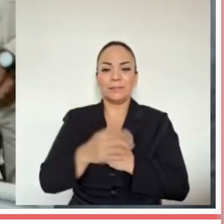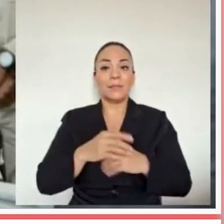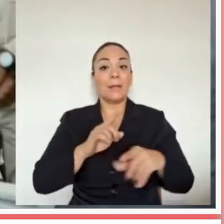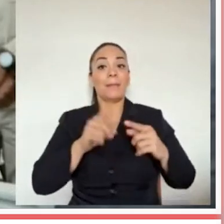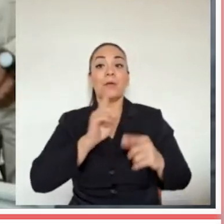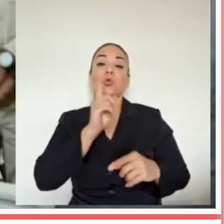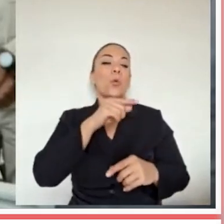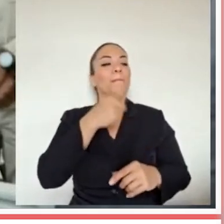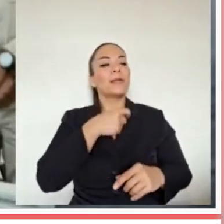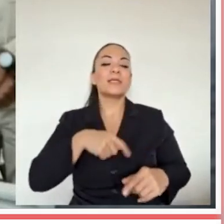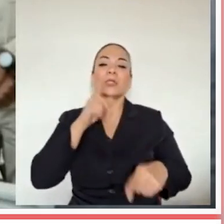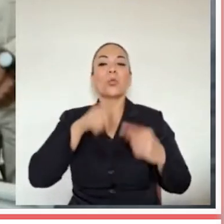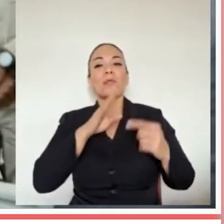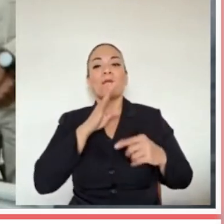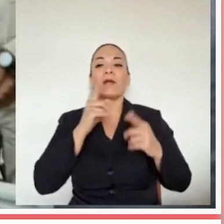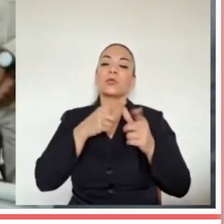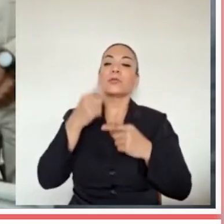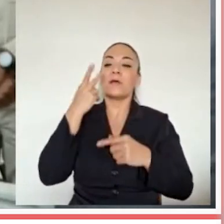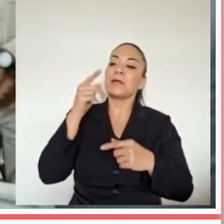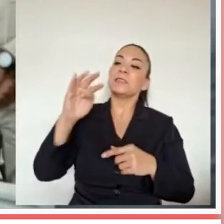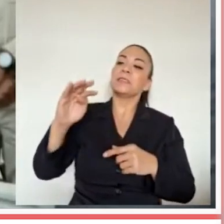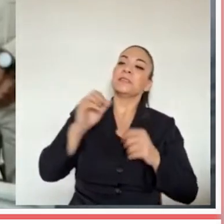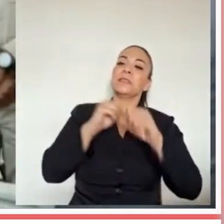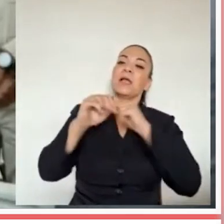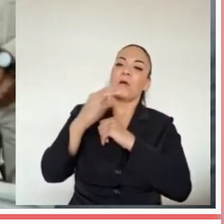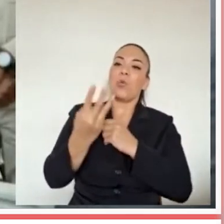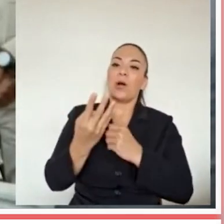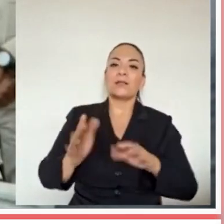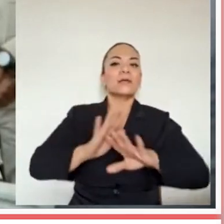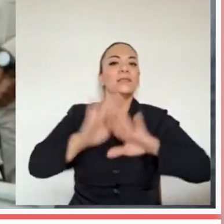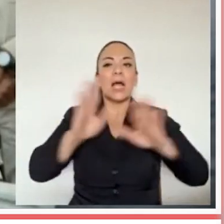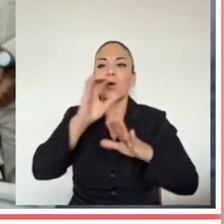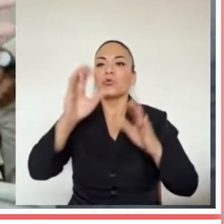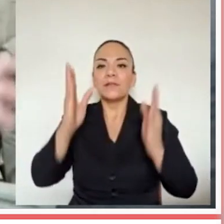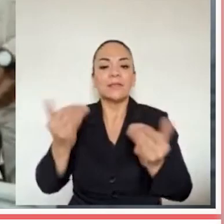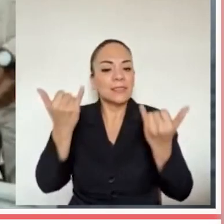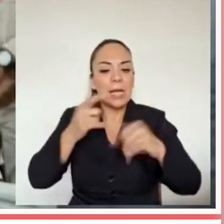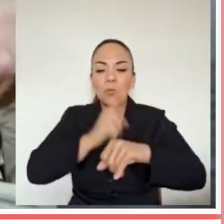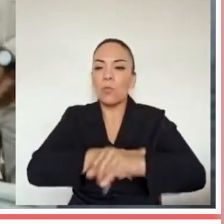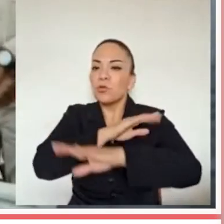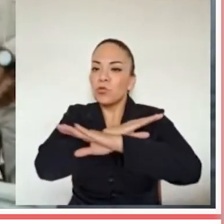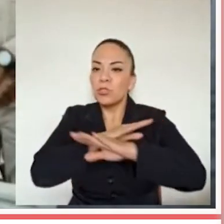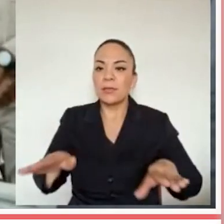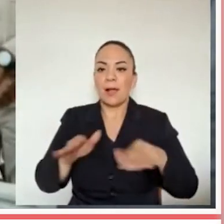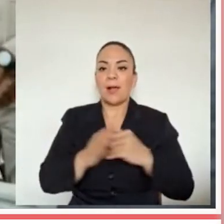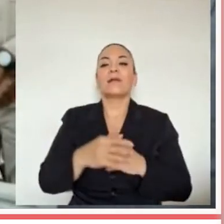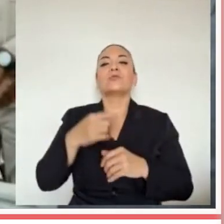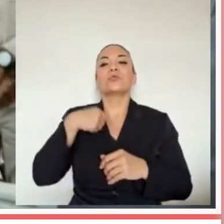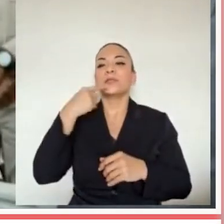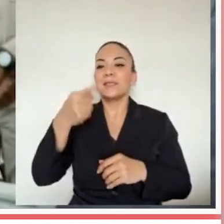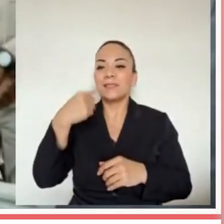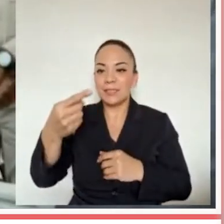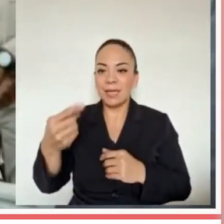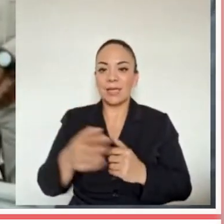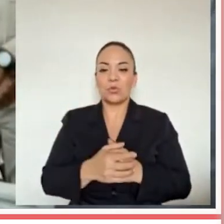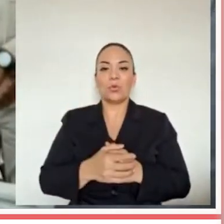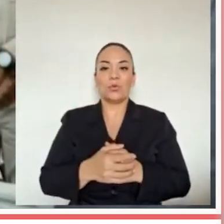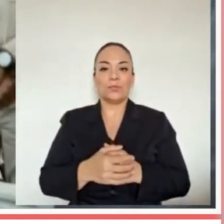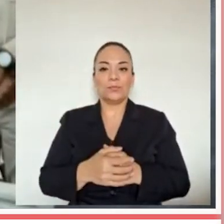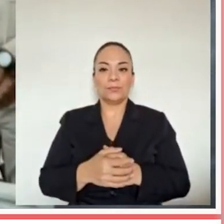hablar, vamos a ver qué dice la sala cuarta. Compatriota, llegó la hora, eso es lo que hemos estado diciendo ya